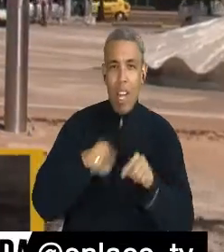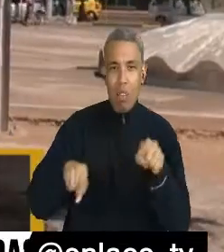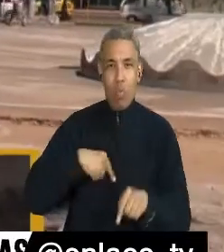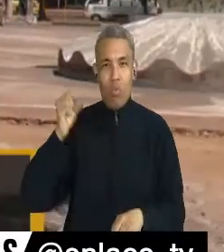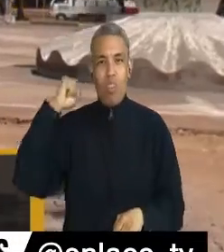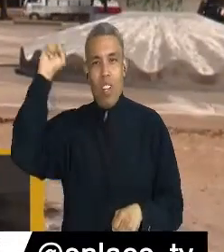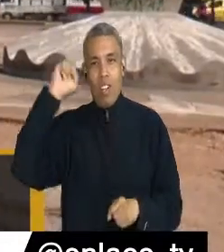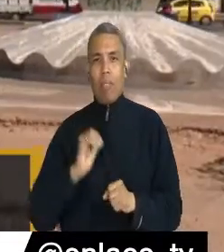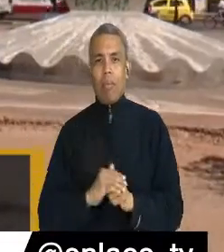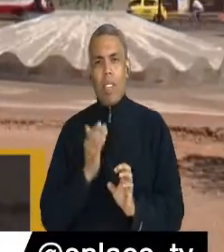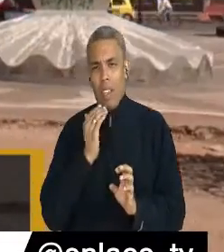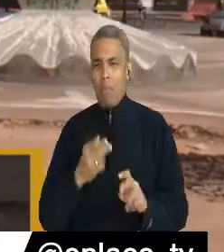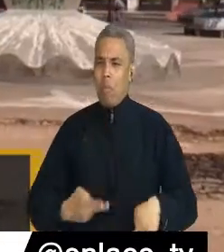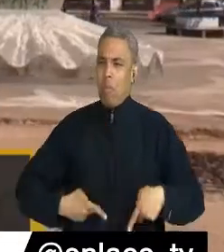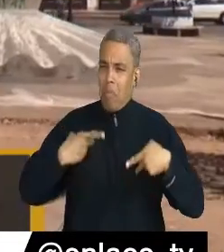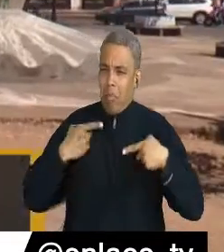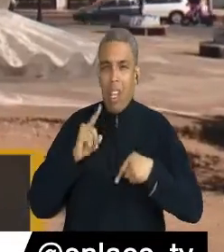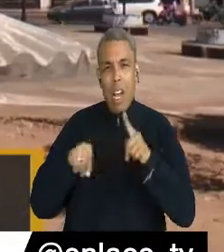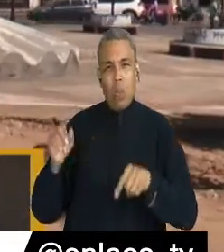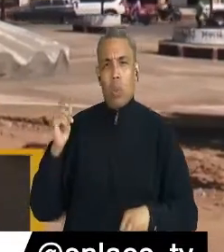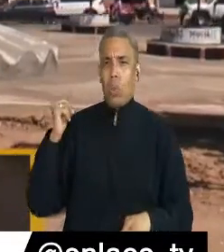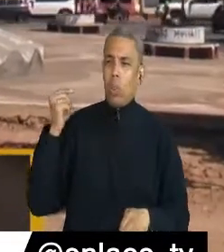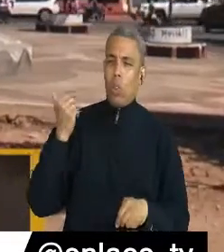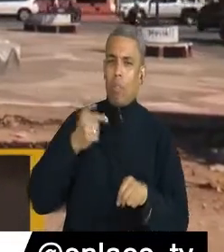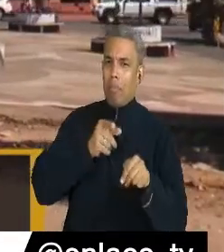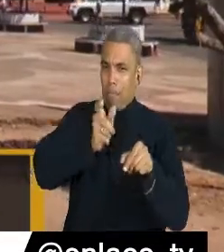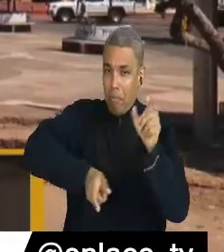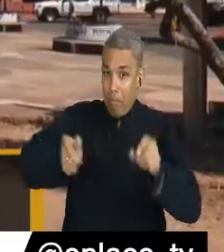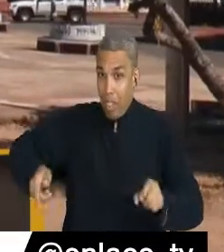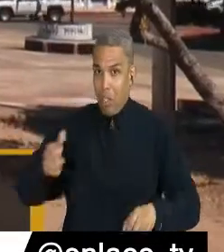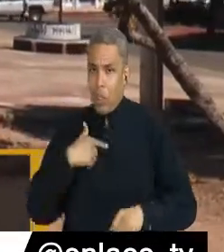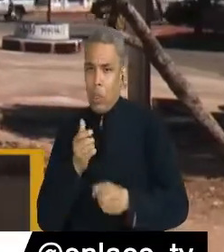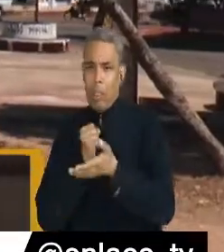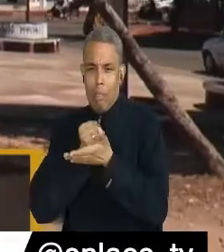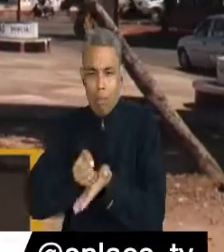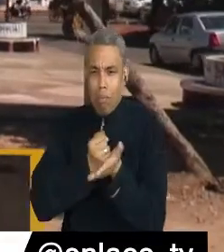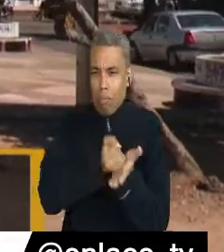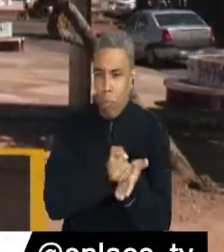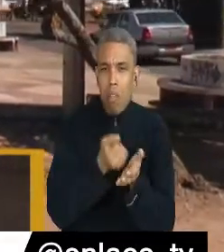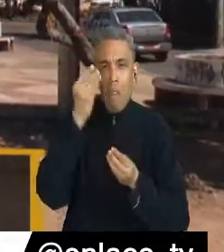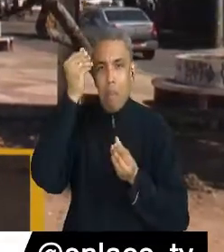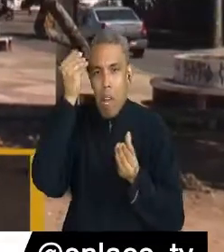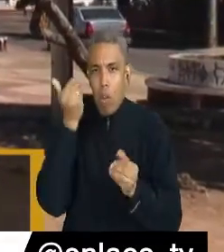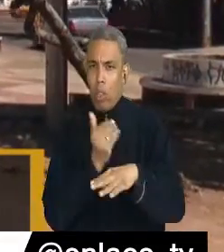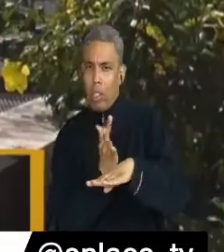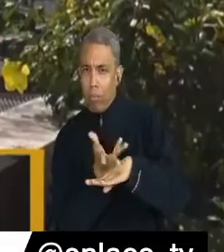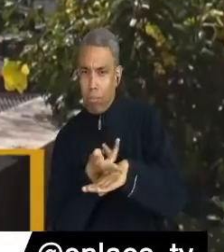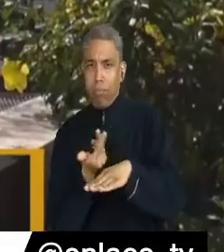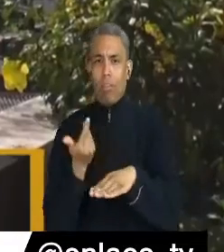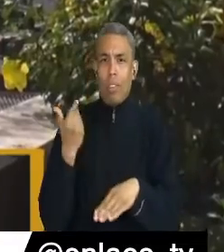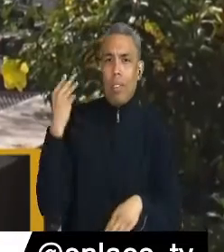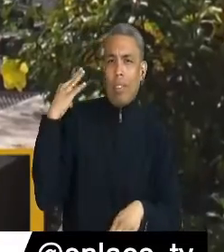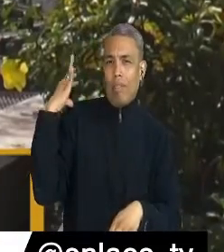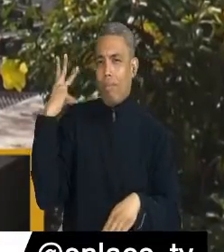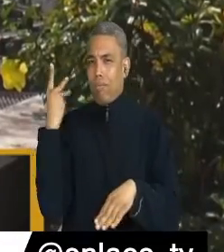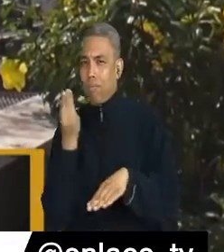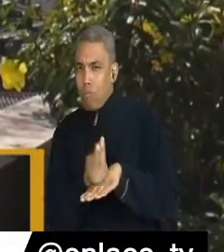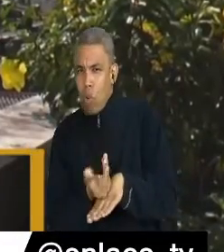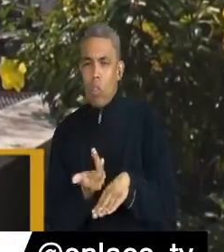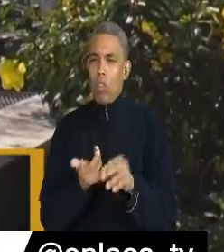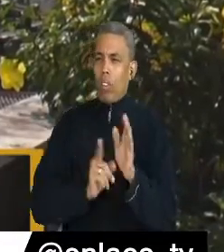que a lo largo de su vida han contribuido de manera significativa al enriquecimiento de los valores artísticos y culturales de la nación haciendo